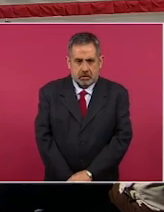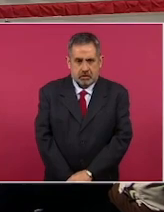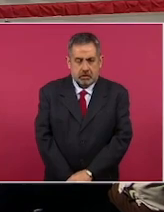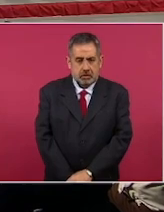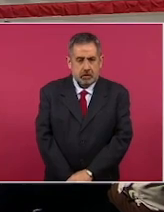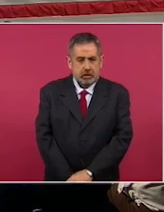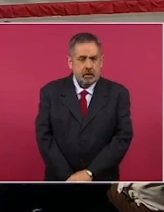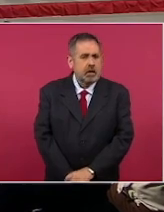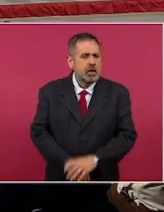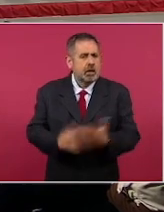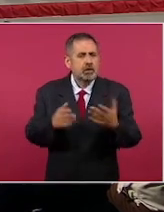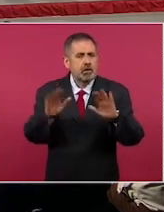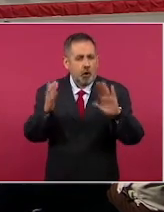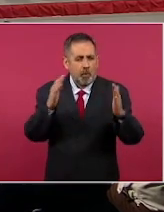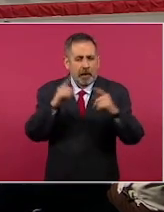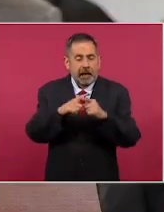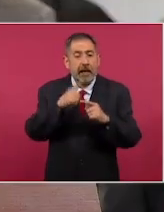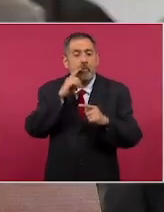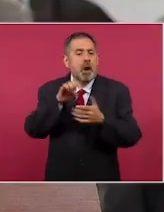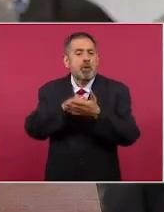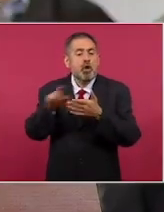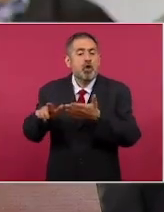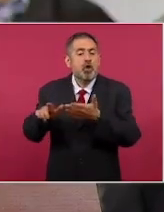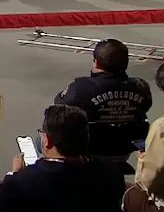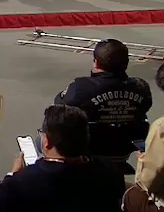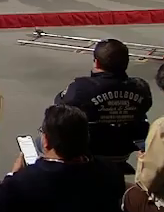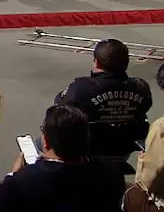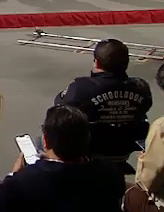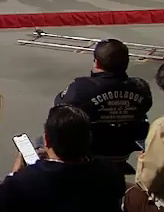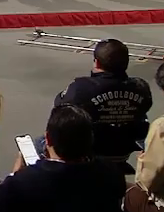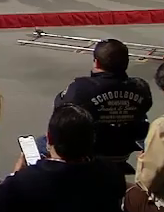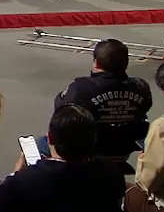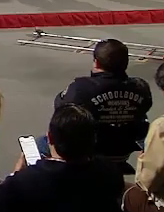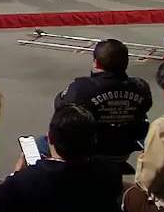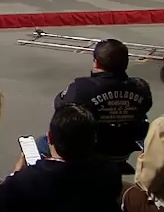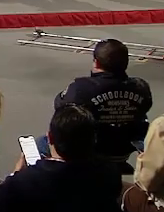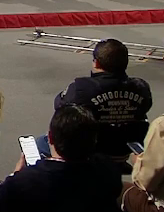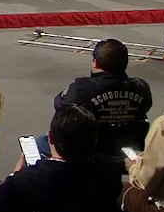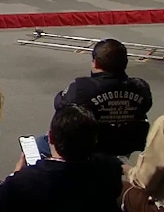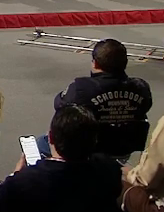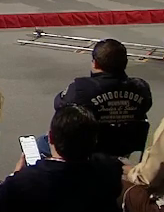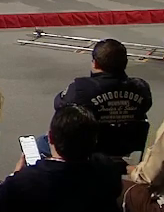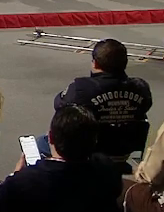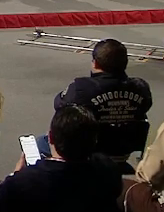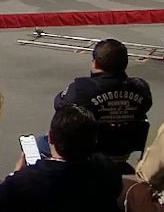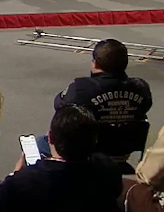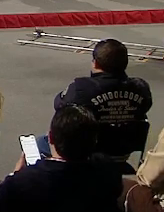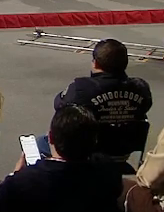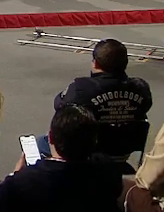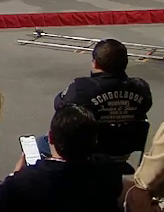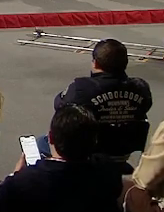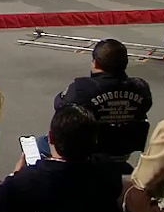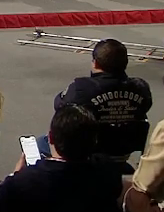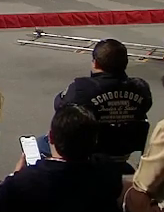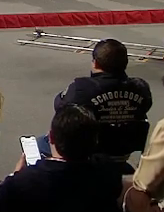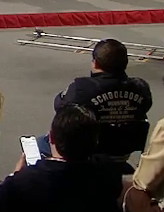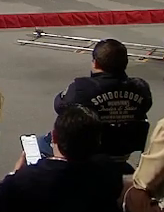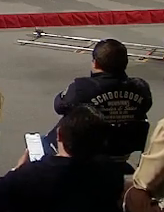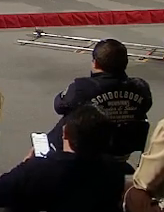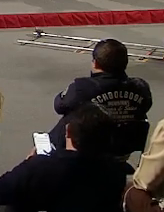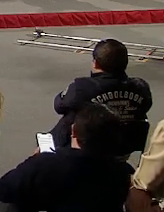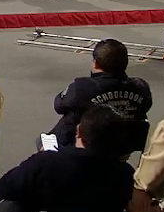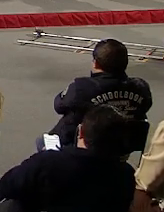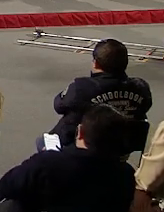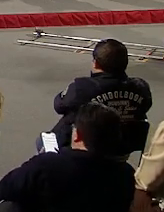del 2018 ya hasta la fecha, pues ha aumentado en un 90% este incremento salarial, que